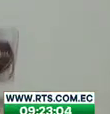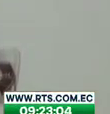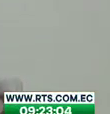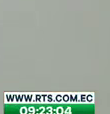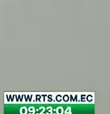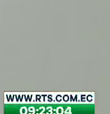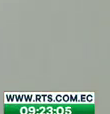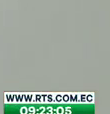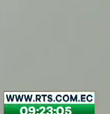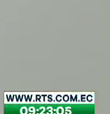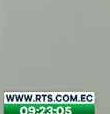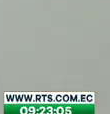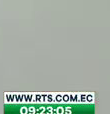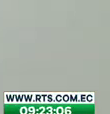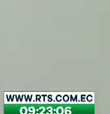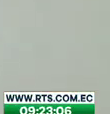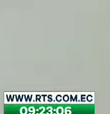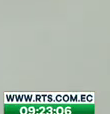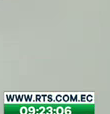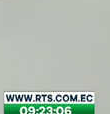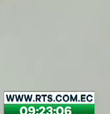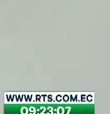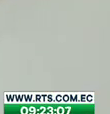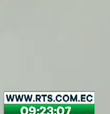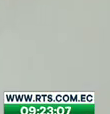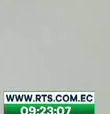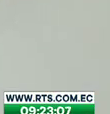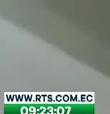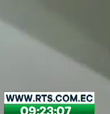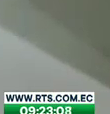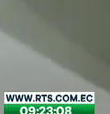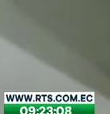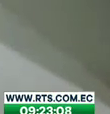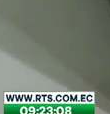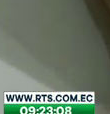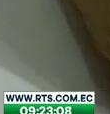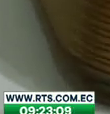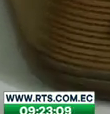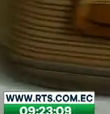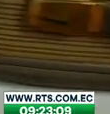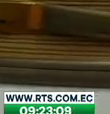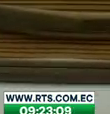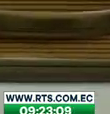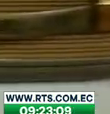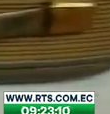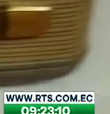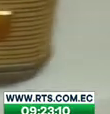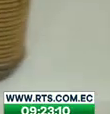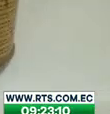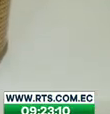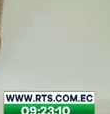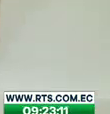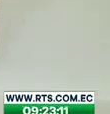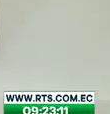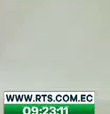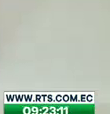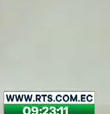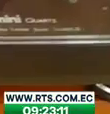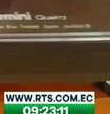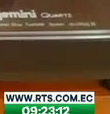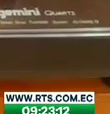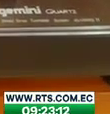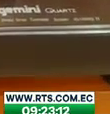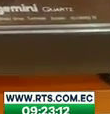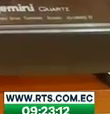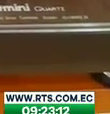dólares están invertidos en el mantenimiento de estos equipos los cuales ya pueden ser visitados por la ciudadanía